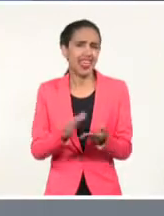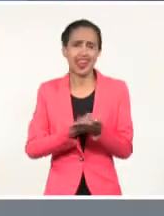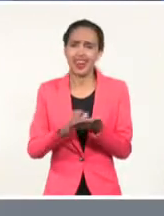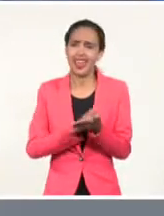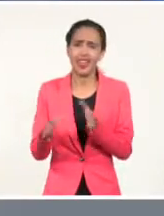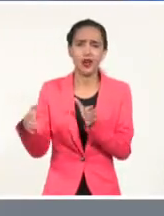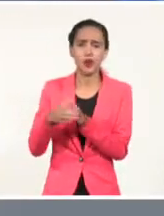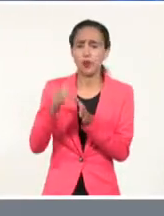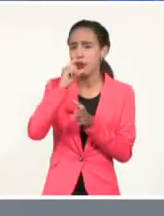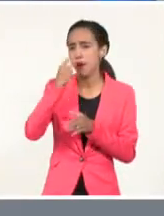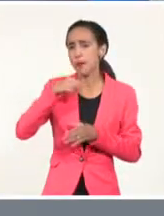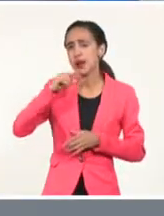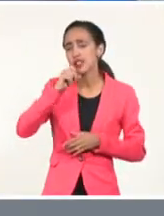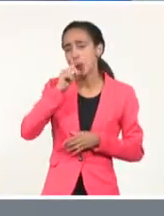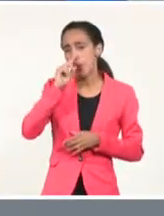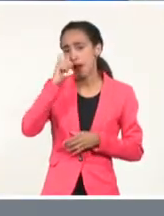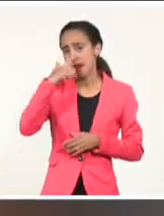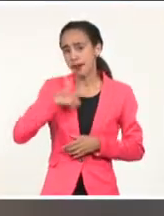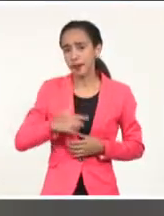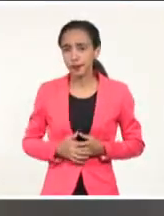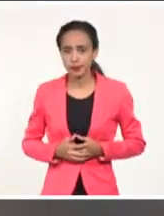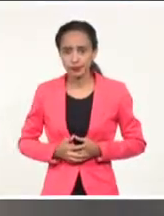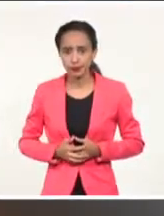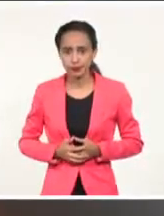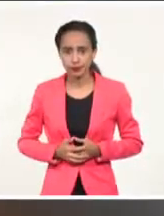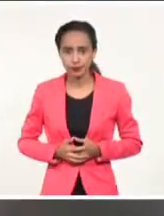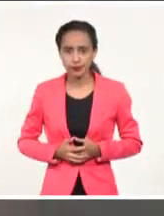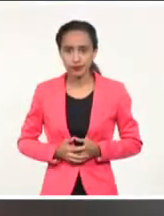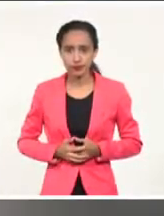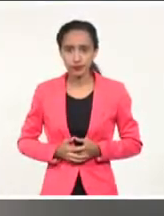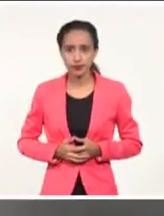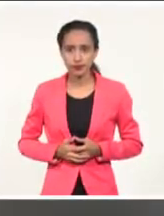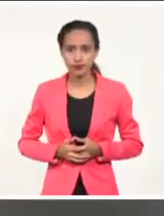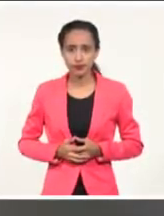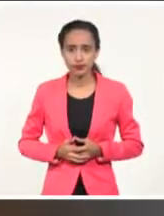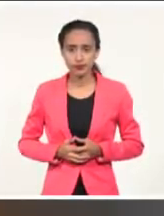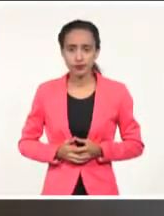Barcelona. A ser de nuevo el verdugo del Barça. Lady, they're coming.